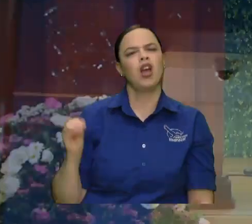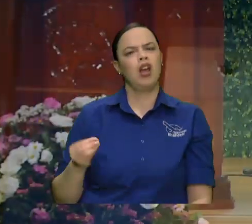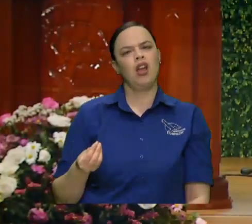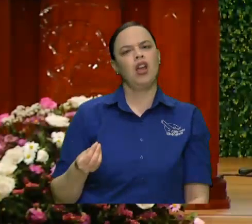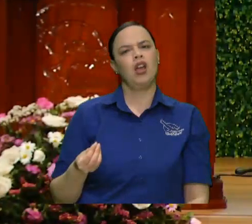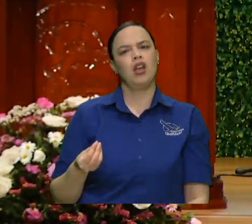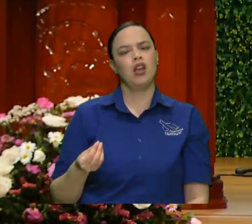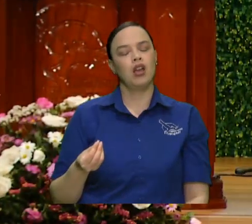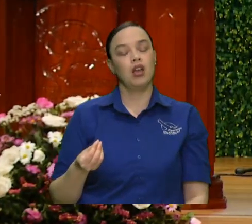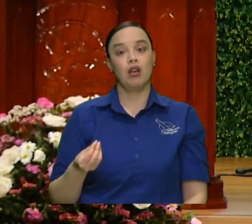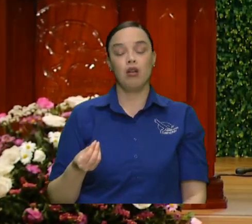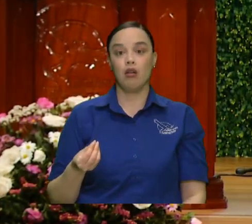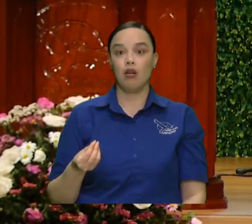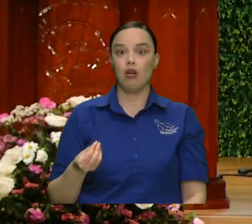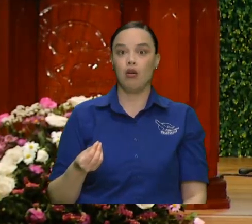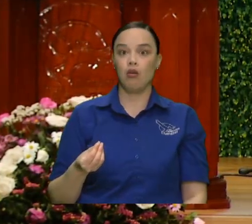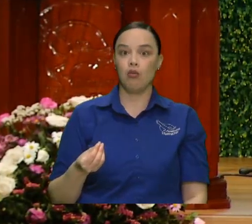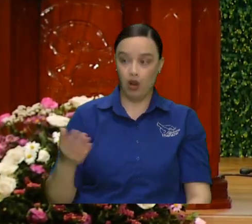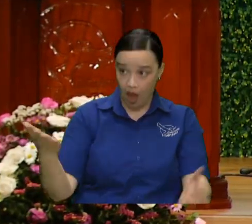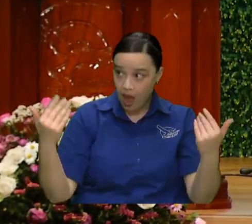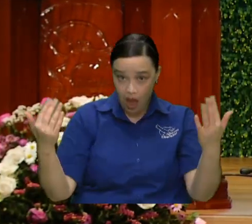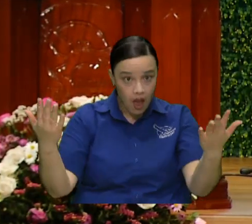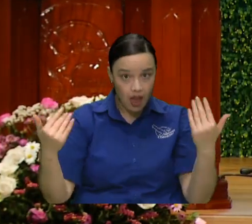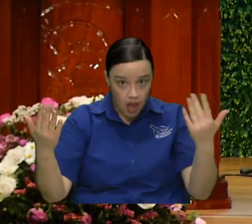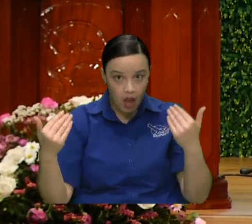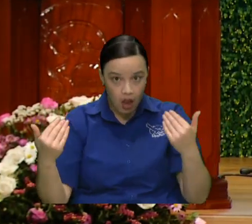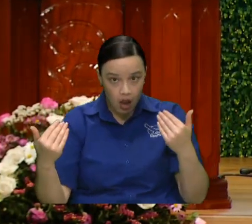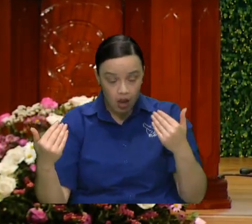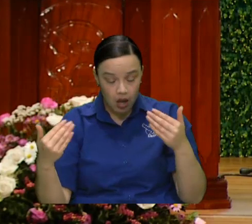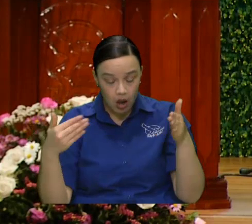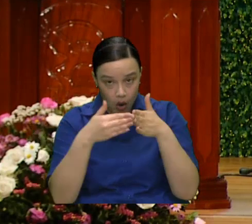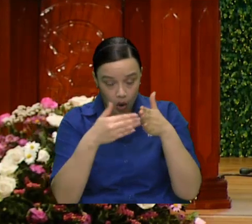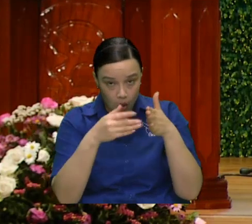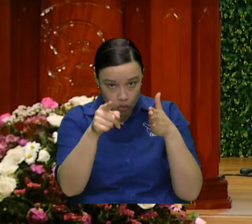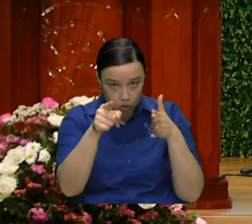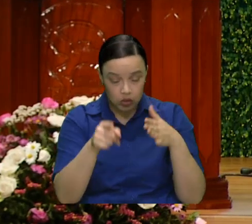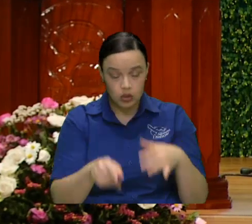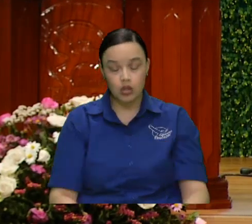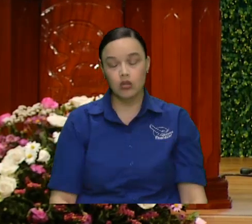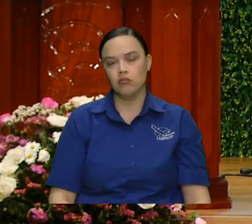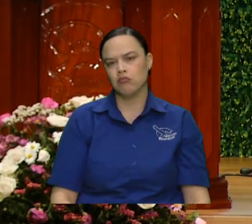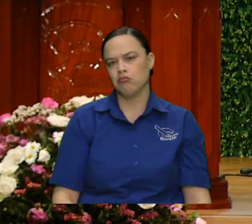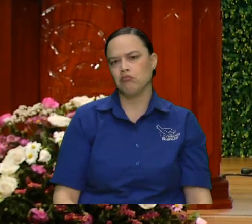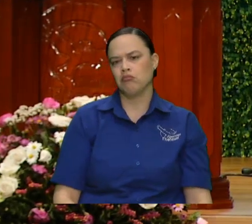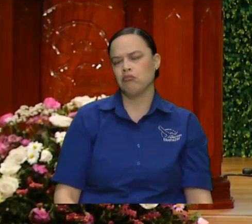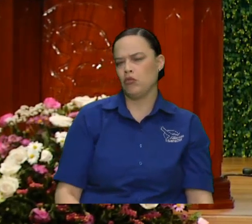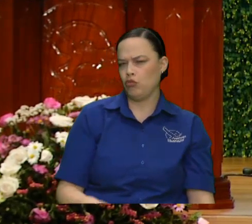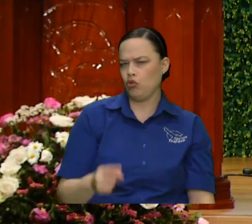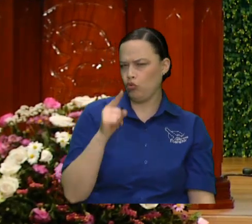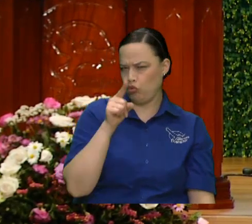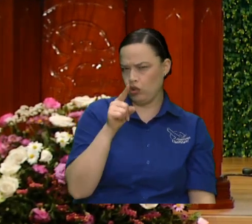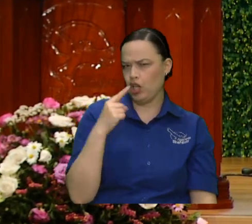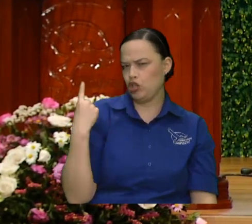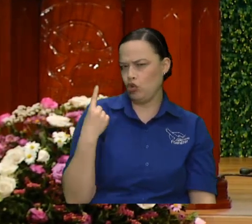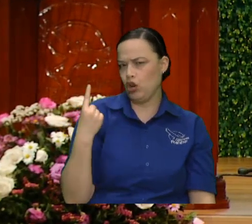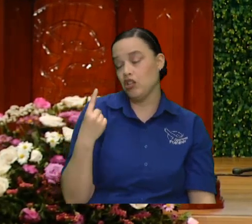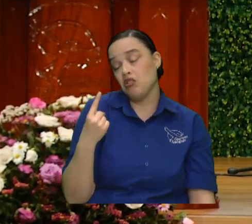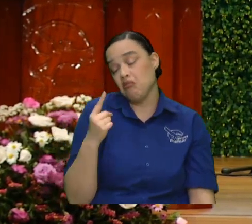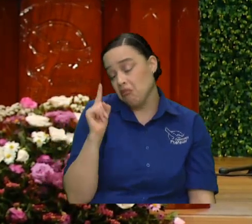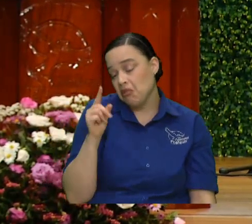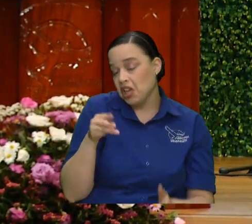porque vinieron y se enfrentaron contra usted cuando usted era uno solo solo 1000 se le acercaban y usted